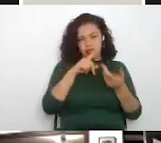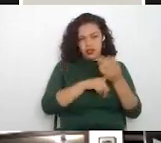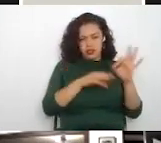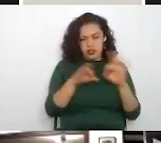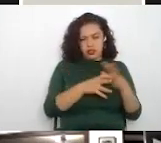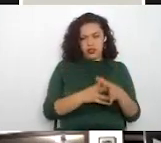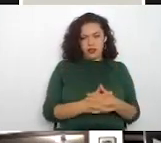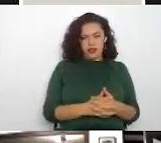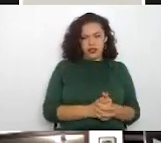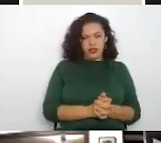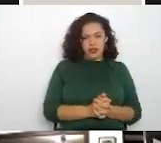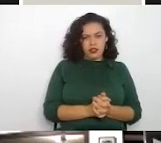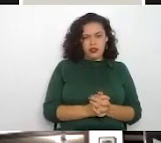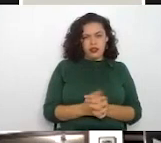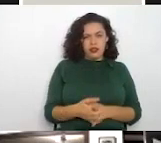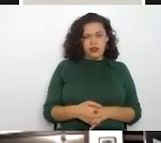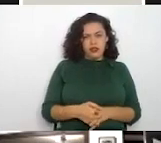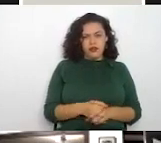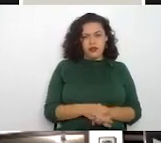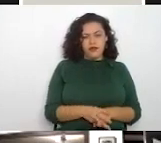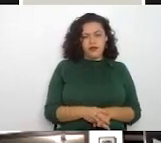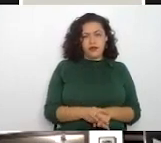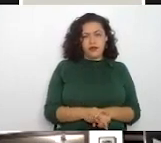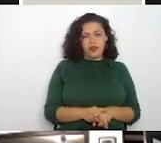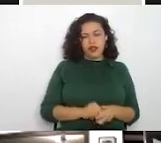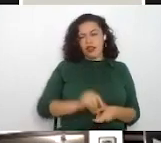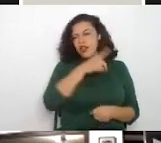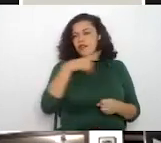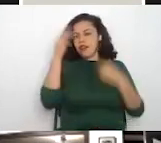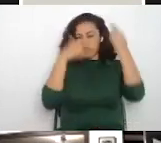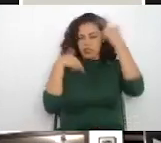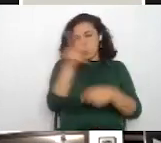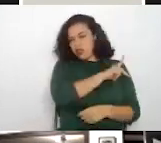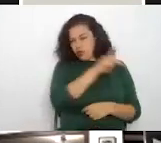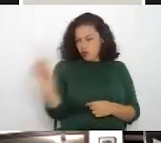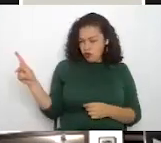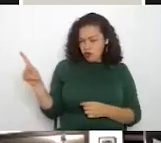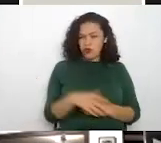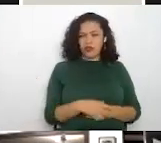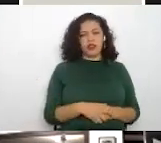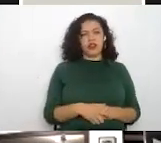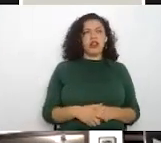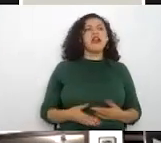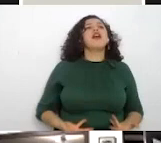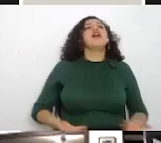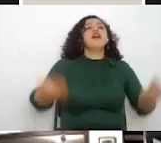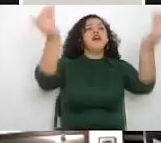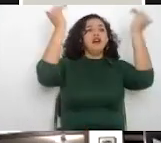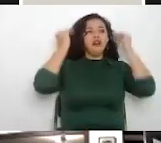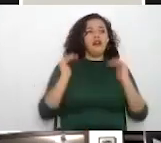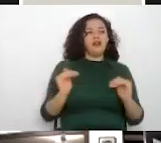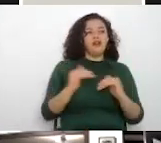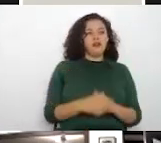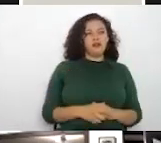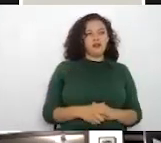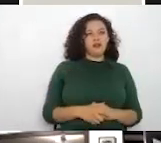función. Entonces, debemos de considerar todo. Si después, más adelante, ya